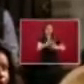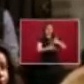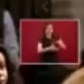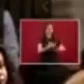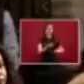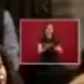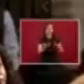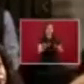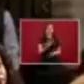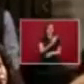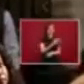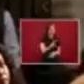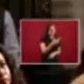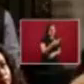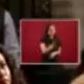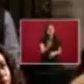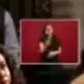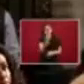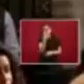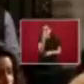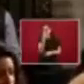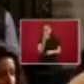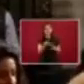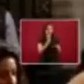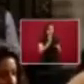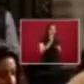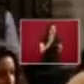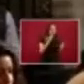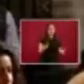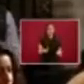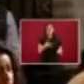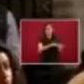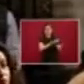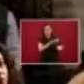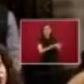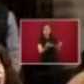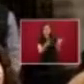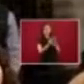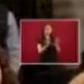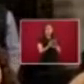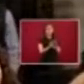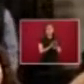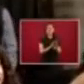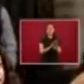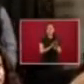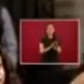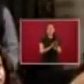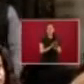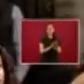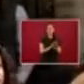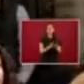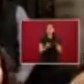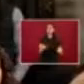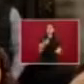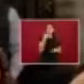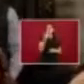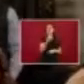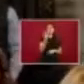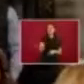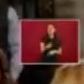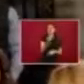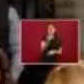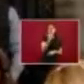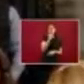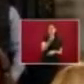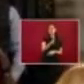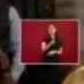tamaño. Es decir, en México es muy probable que tengamos diferentes tiempos por diferentes regiones. Sí, puede efectivamente